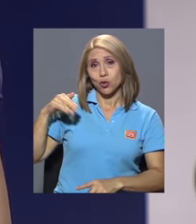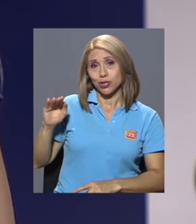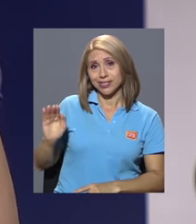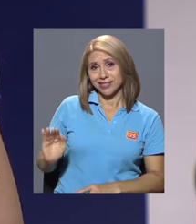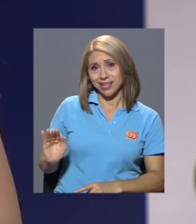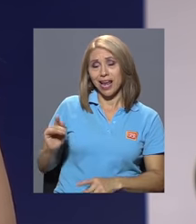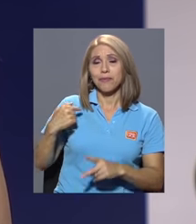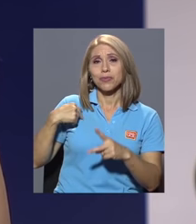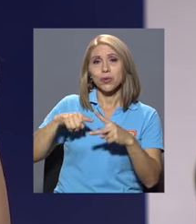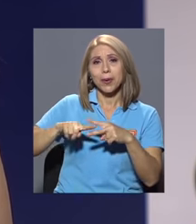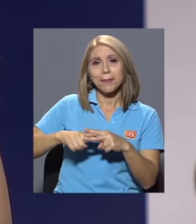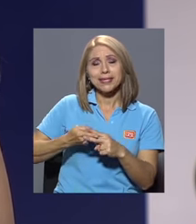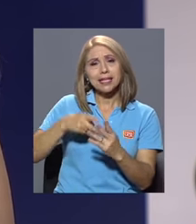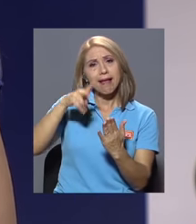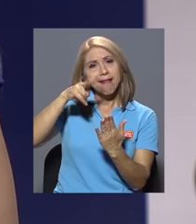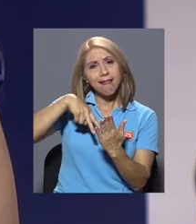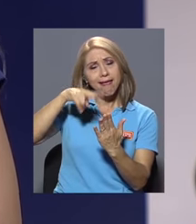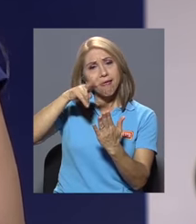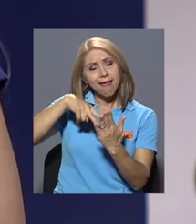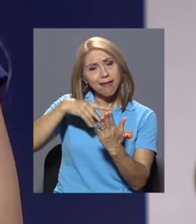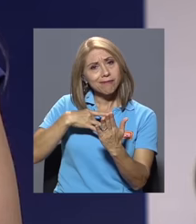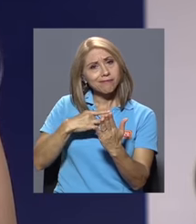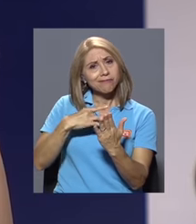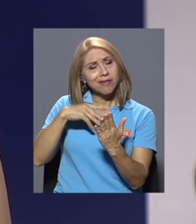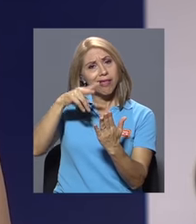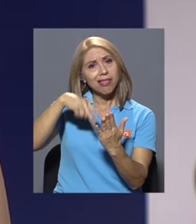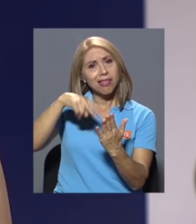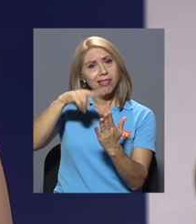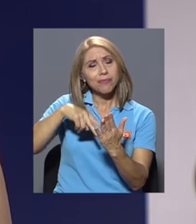empecé a leer y a interesarme por la literatura,